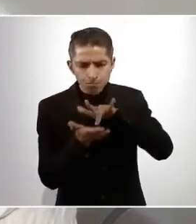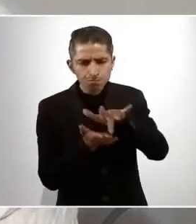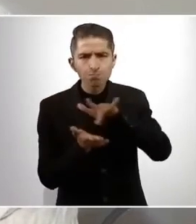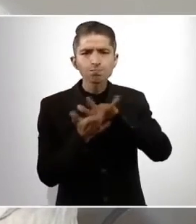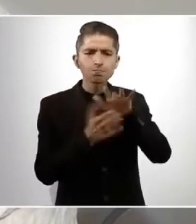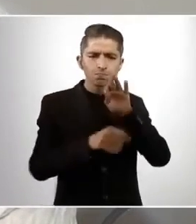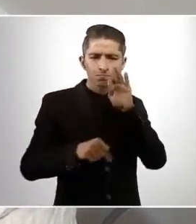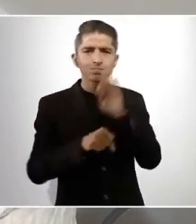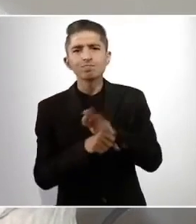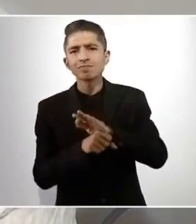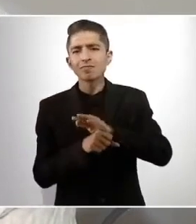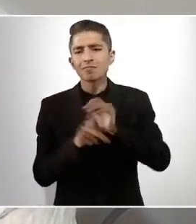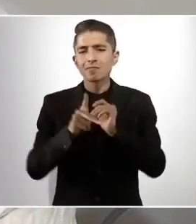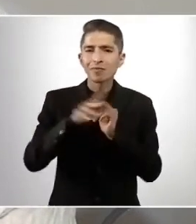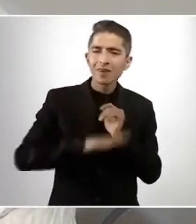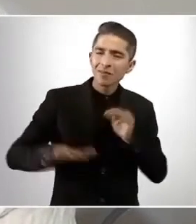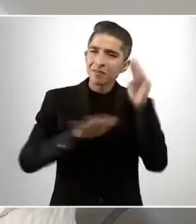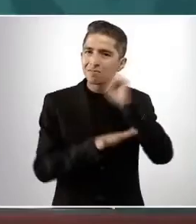pueblo michoacano.